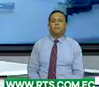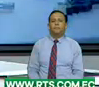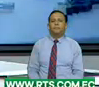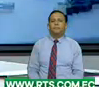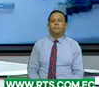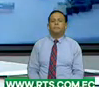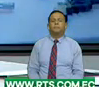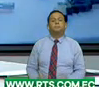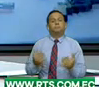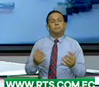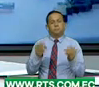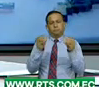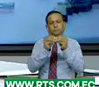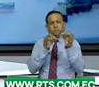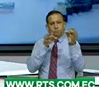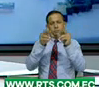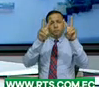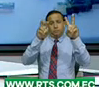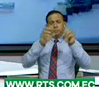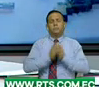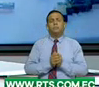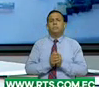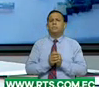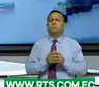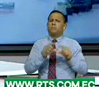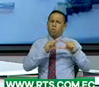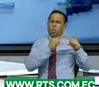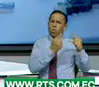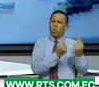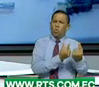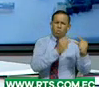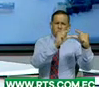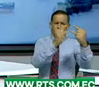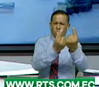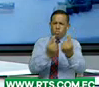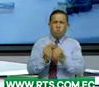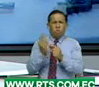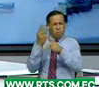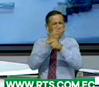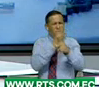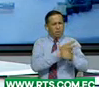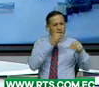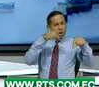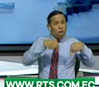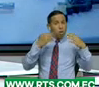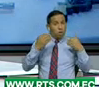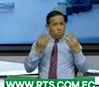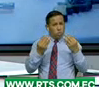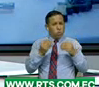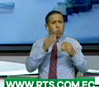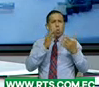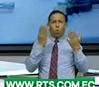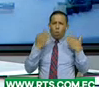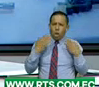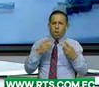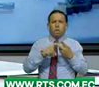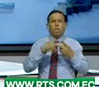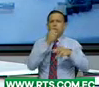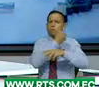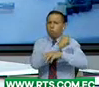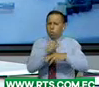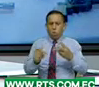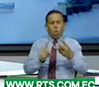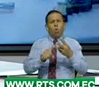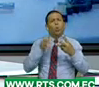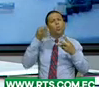ahora les contamos que la desarticulación de varias bandas delictivas que venían operando en guayaquil samborondón y durán ha sido el resultado